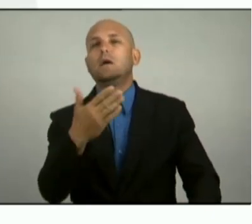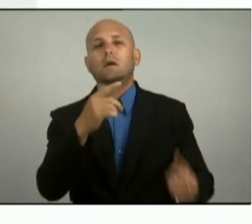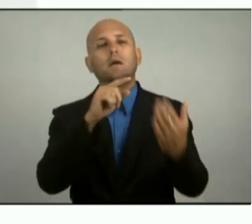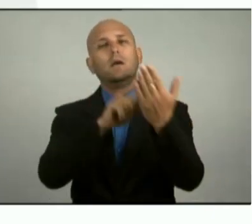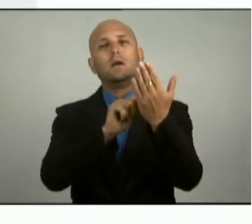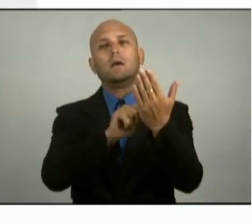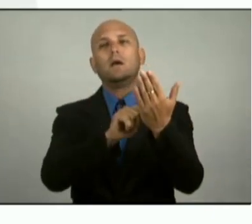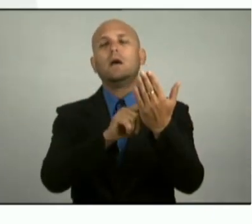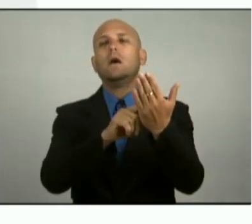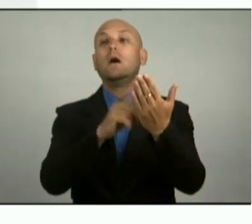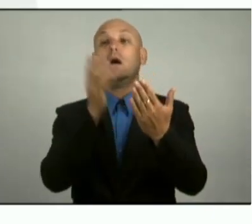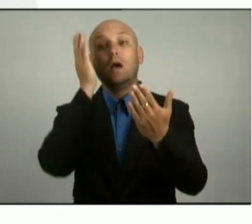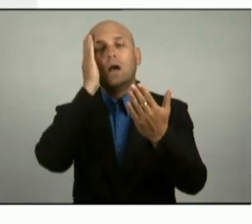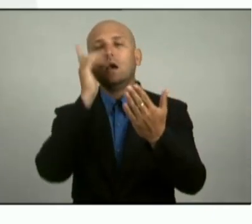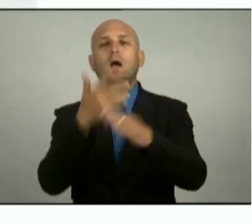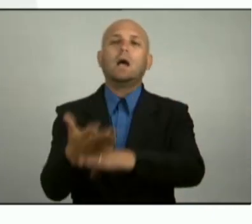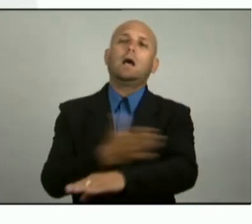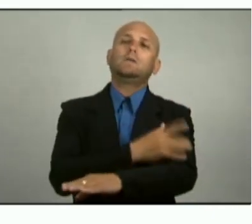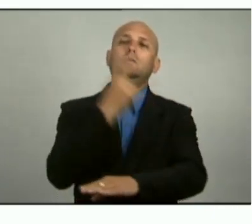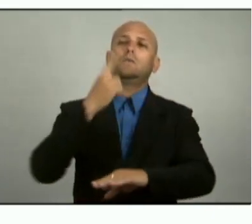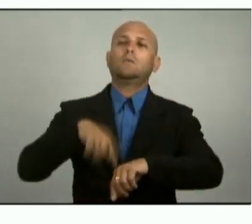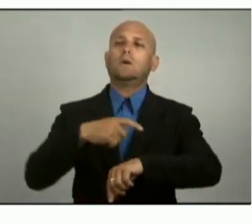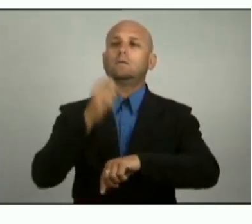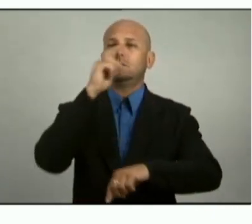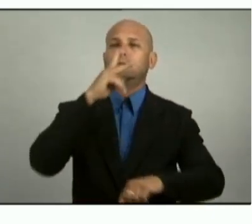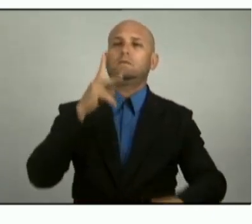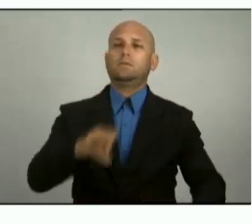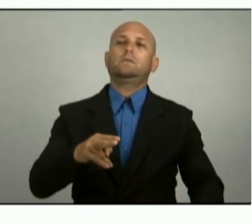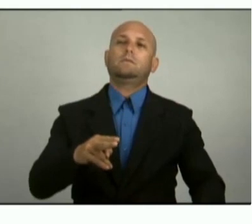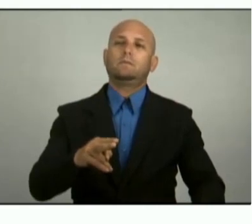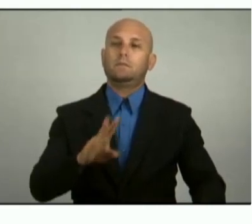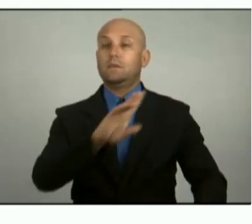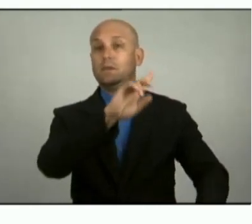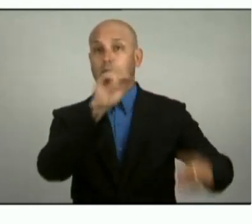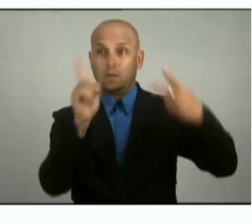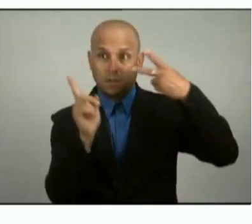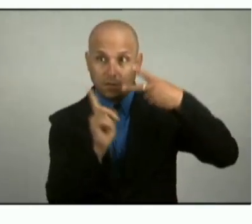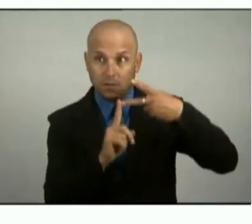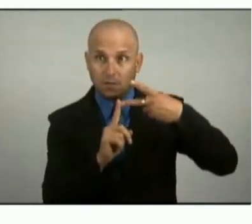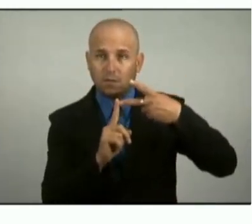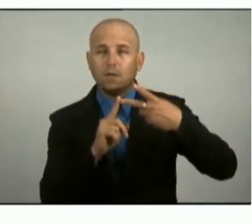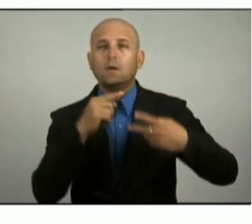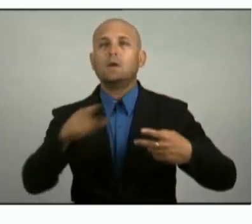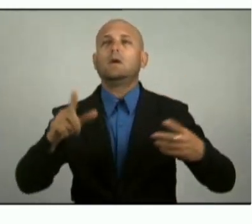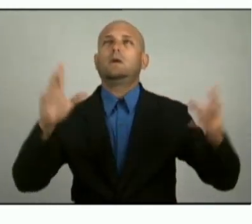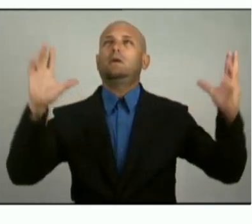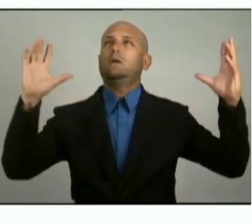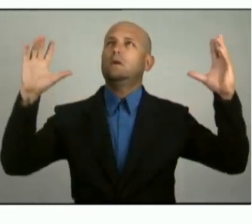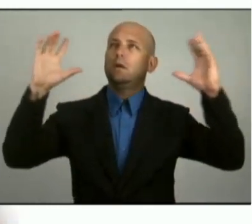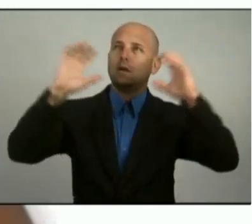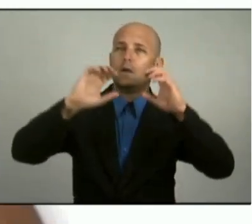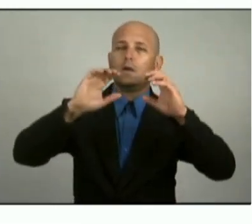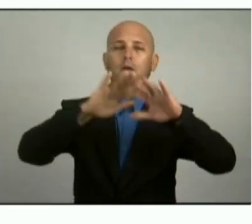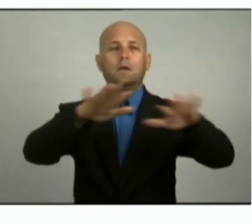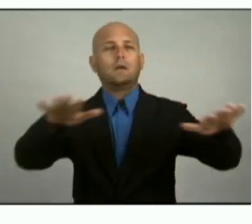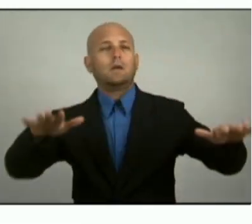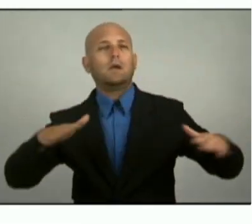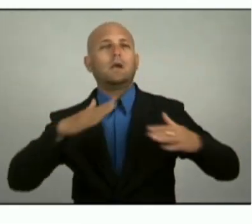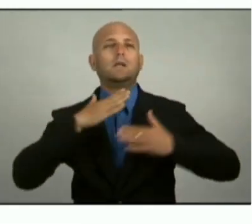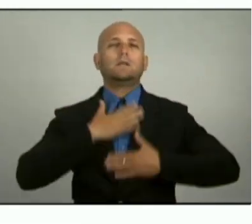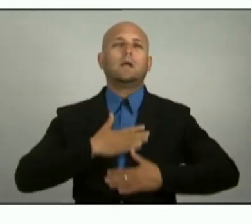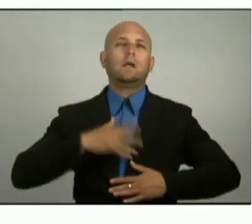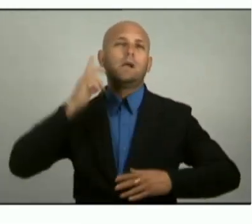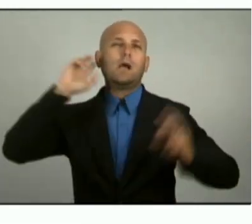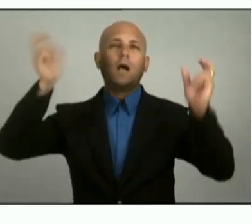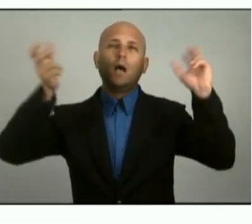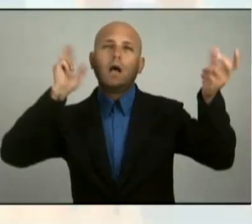al menos una hora antes de dormir segundo crea un ambiente adecuado para dormir un ambiente tranquilo